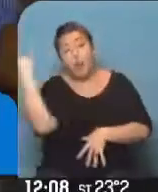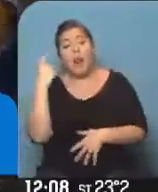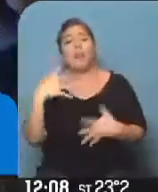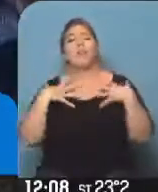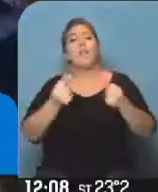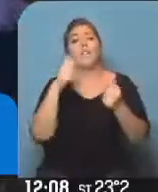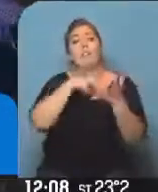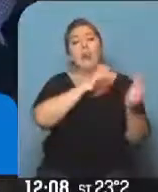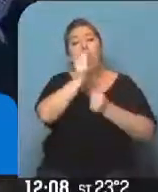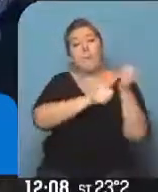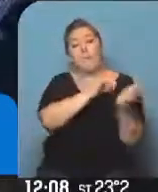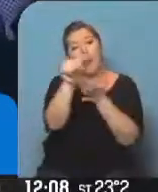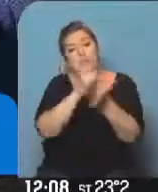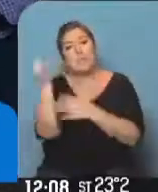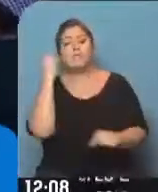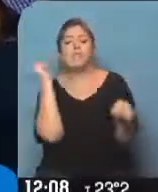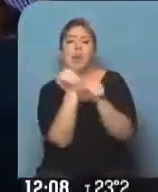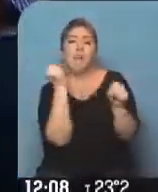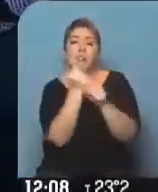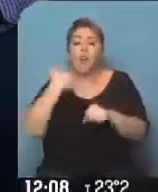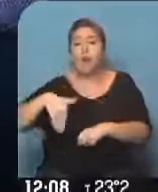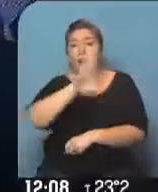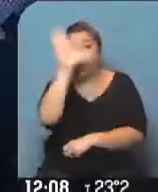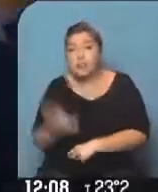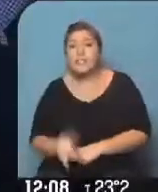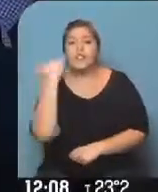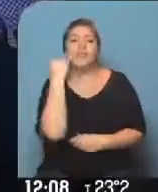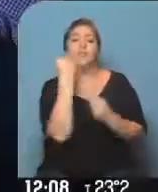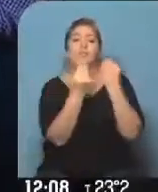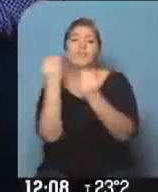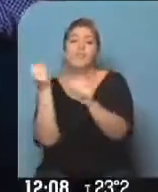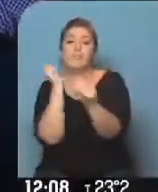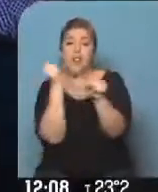empresas aéreas, el trabajo argentino y las fuentes de trabajos argentinas.